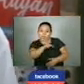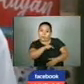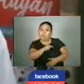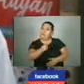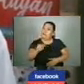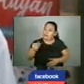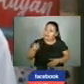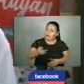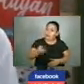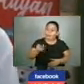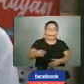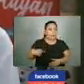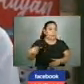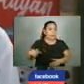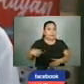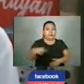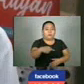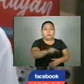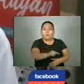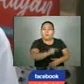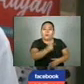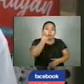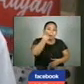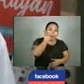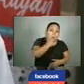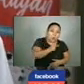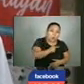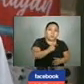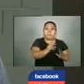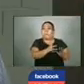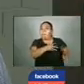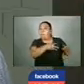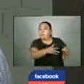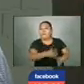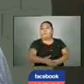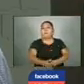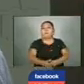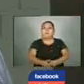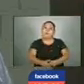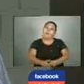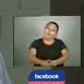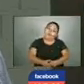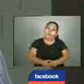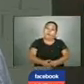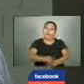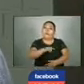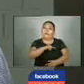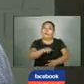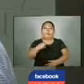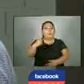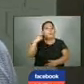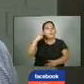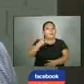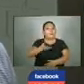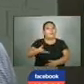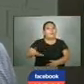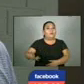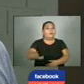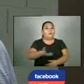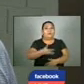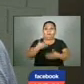se encuentra generalmente en situación de vulnerabilidad, en abandono. Pues déjeme decirle que es muy importante para nosotros